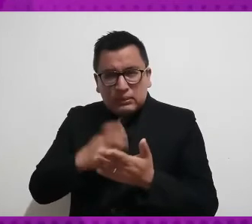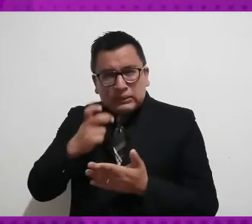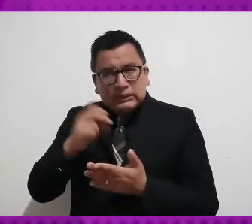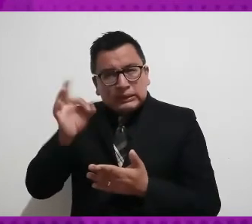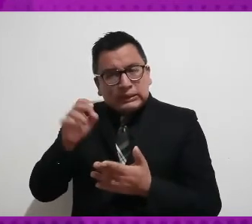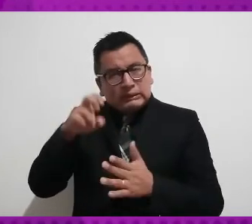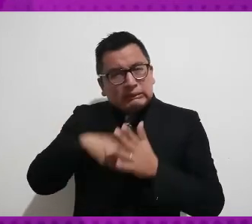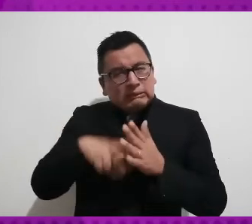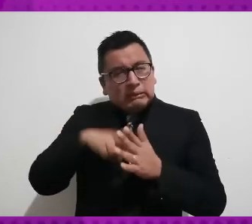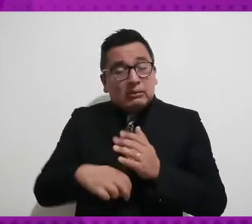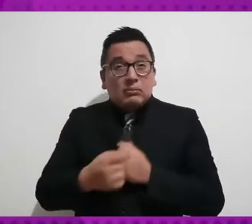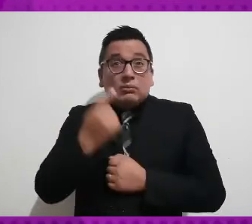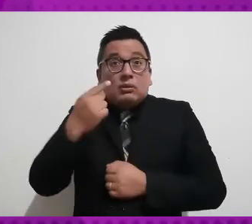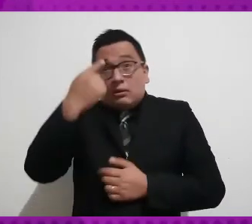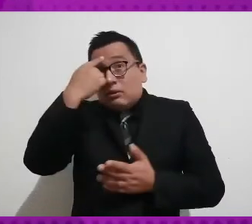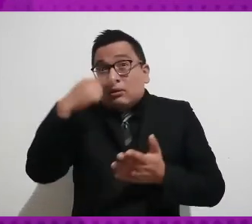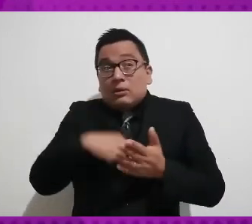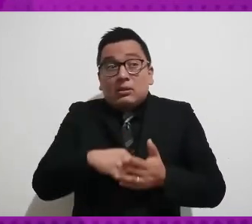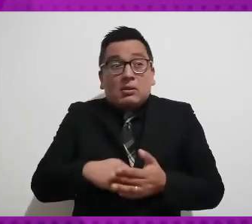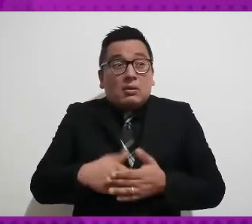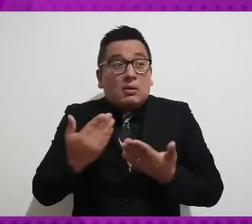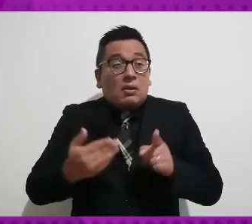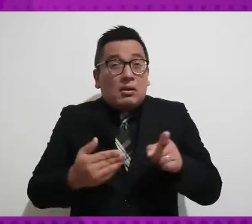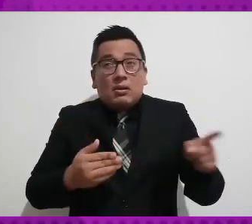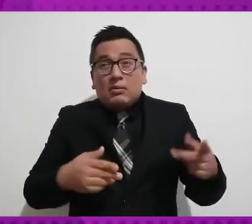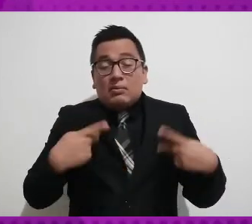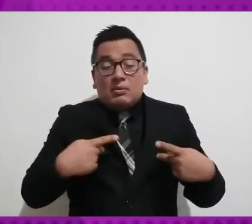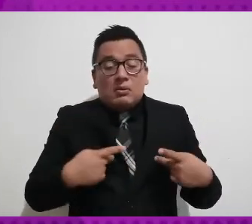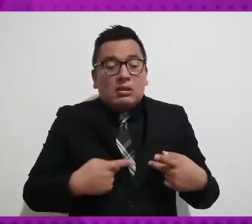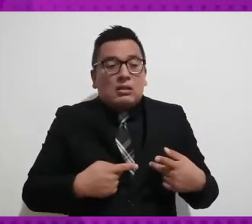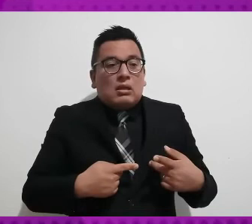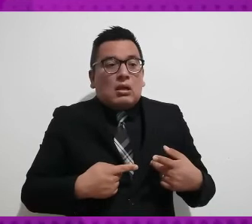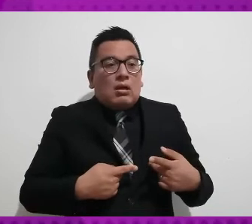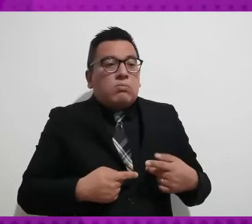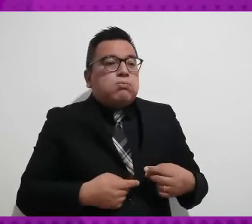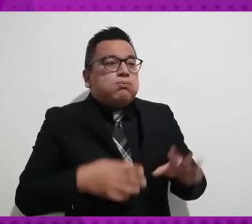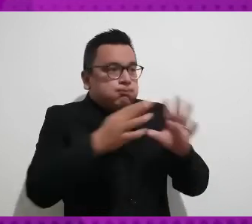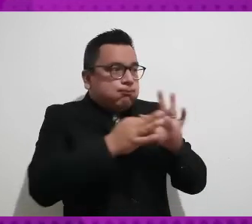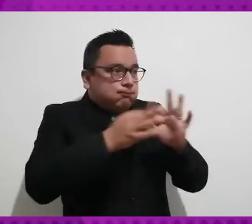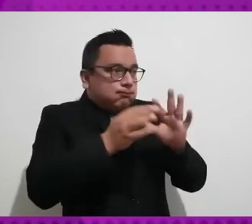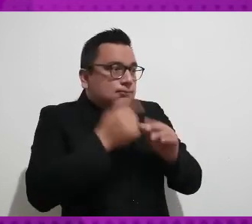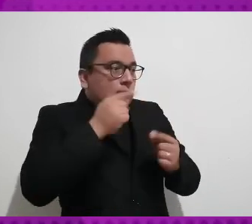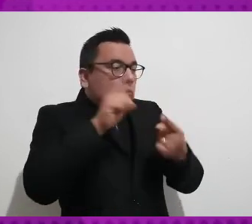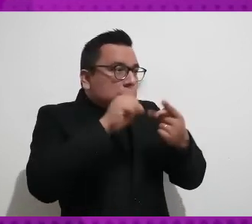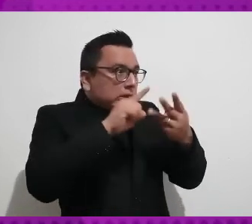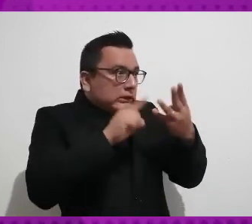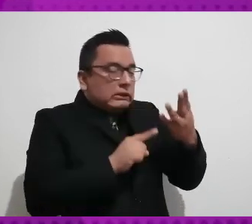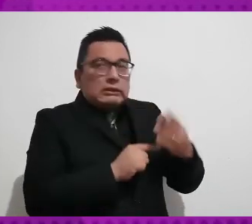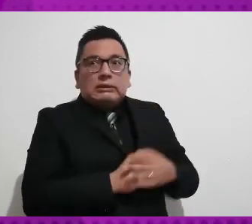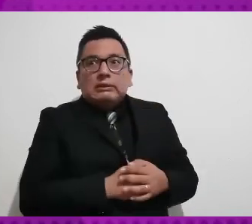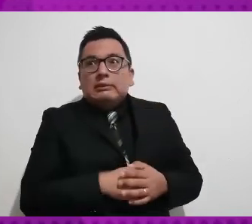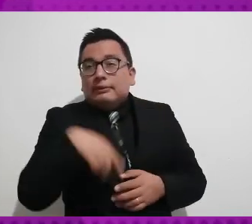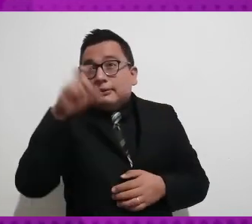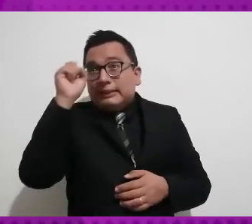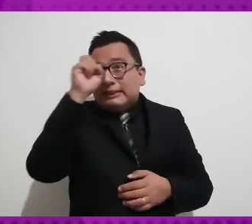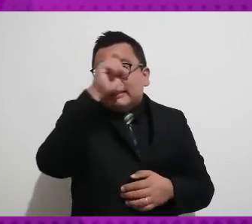me parece que es una carga excesiva la que se le pasa a los ciudadanos, que además la tienen que realizar, la parte más delicada de esta, cuando